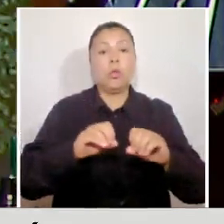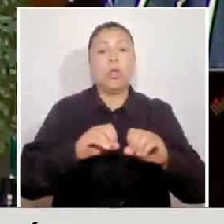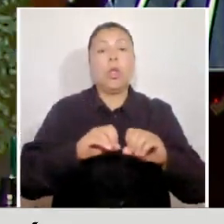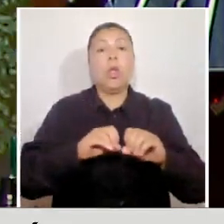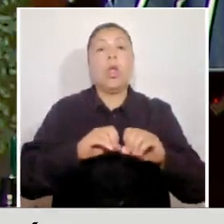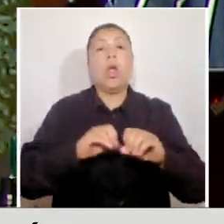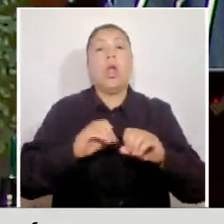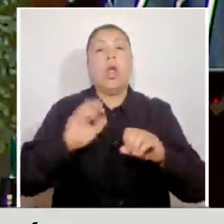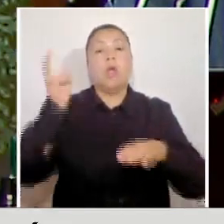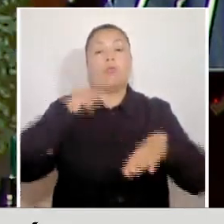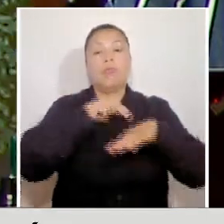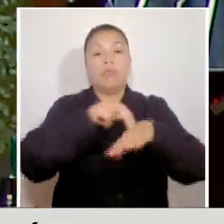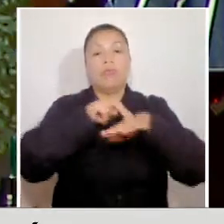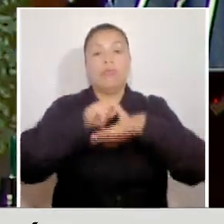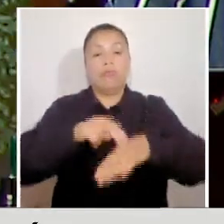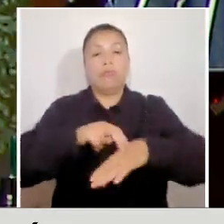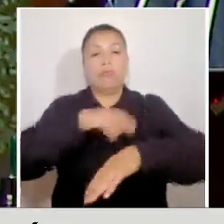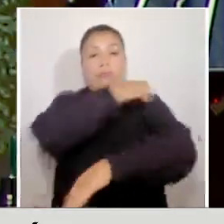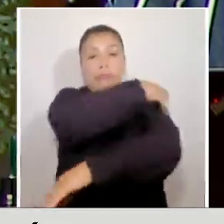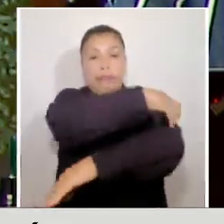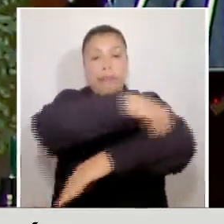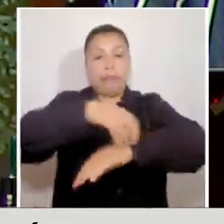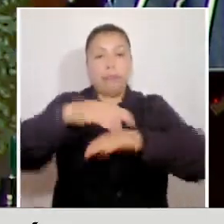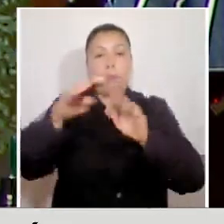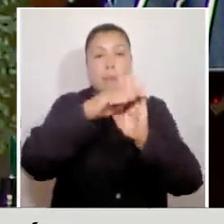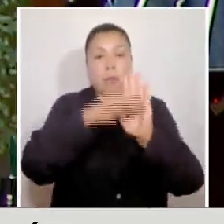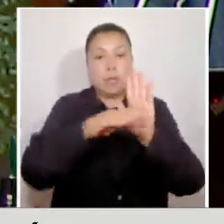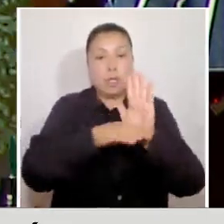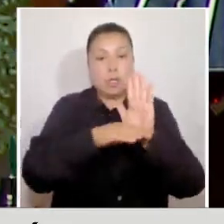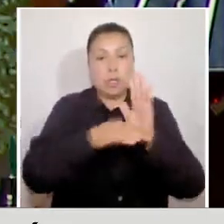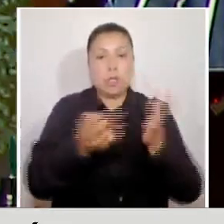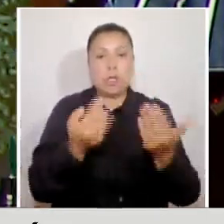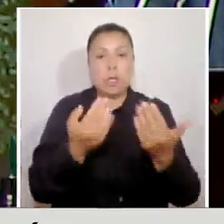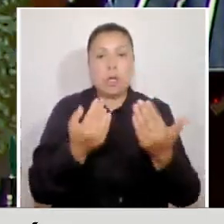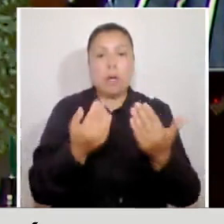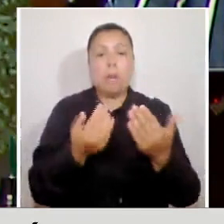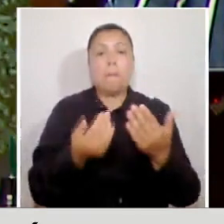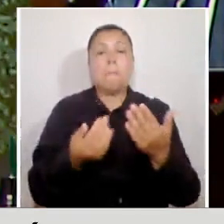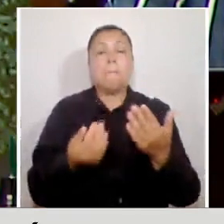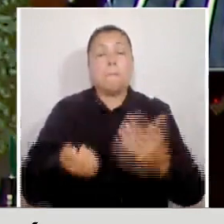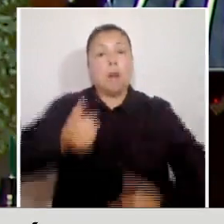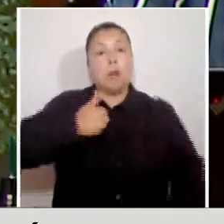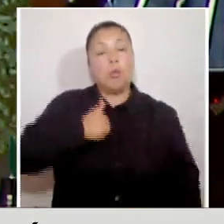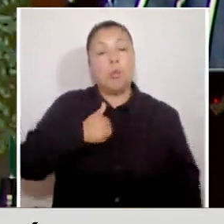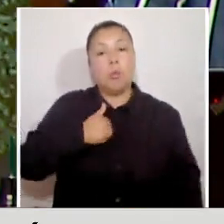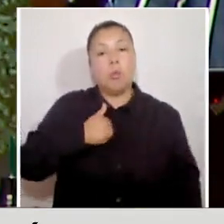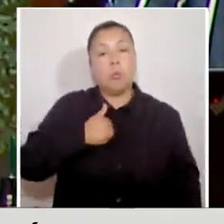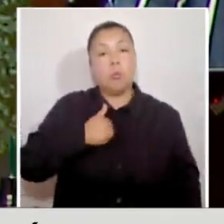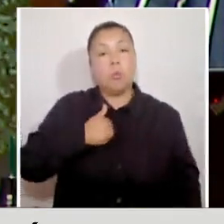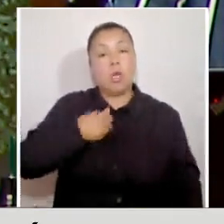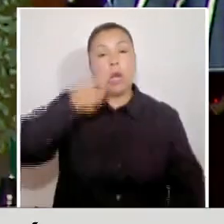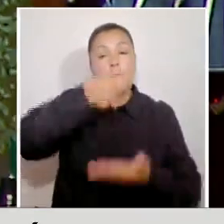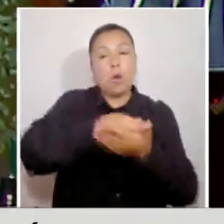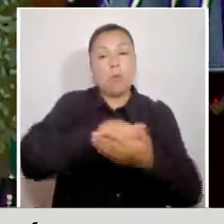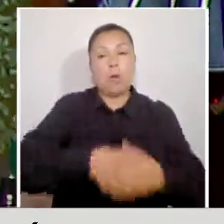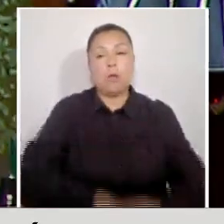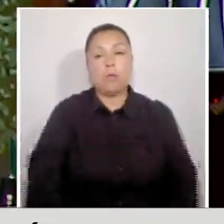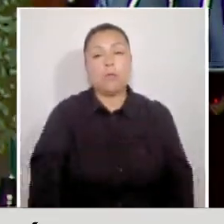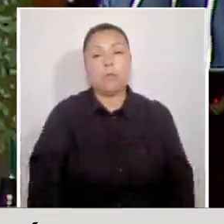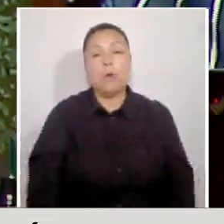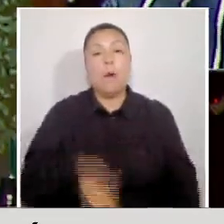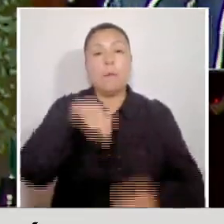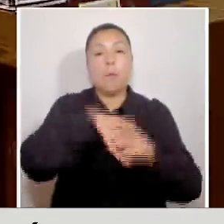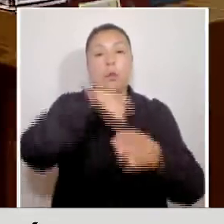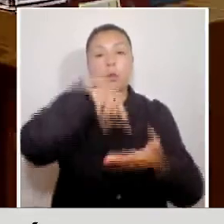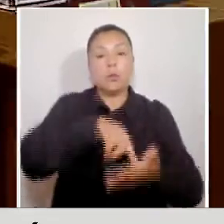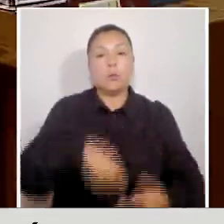Educación en todo chile se Tomen las medidas necesarias para dar cumplimiento a su pago en